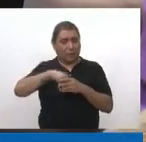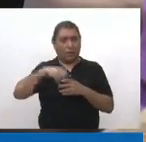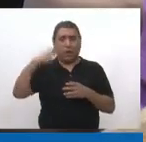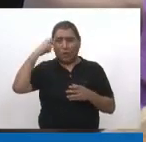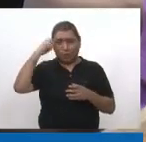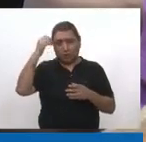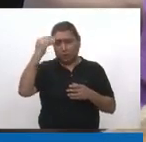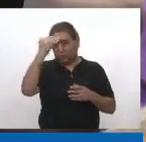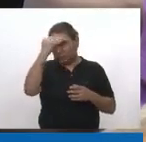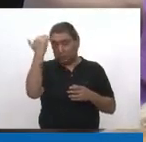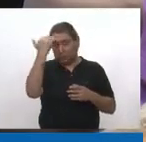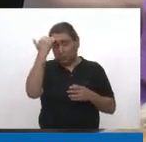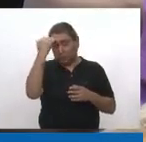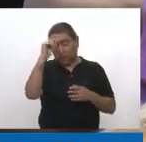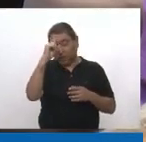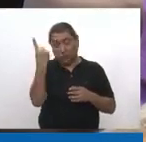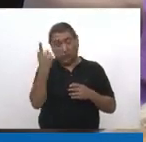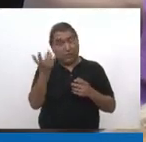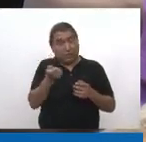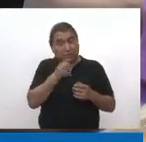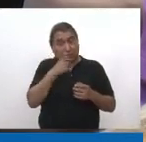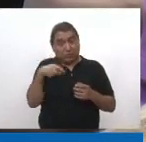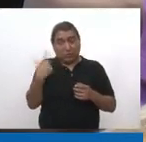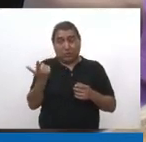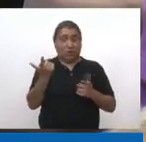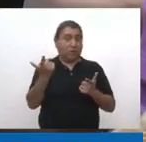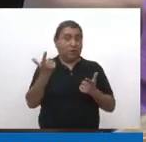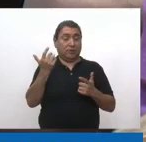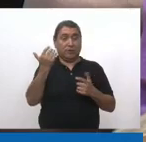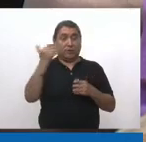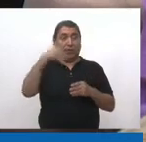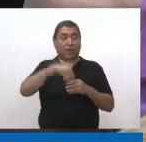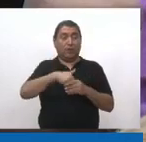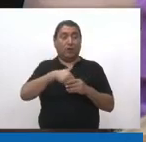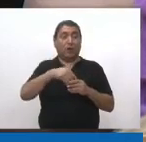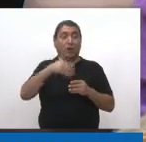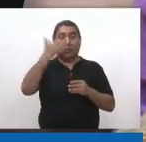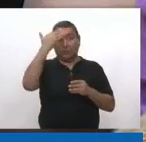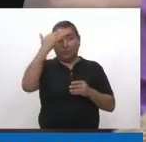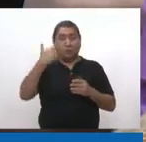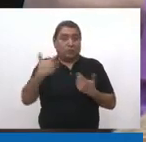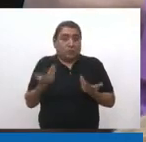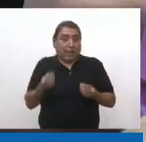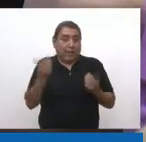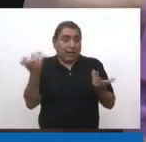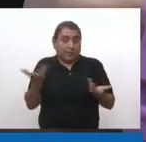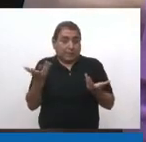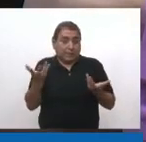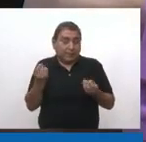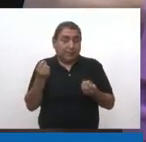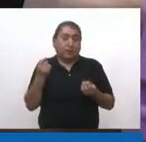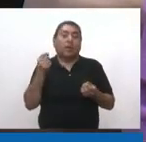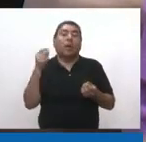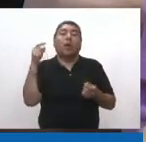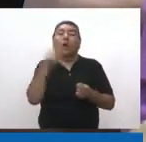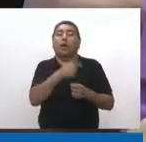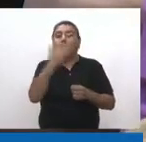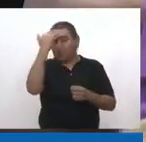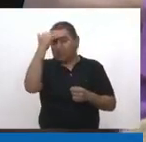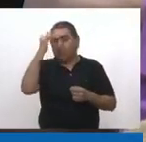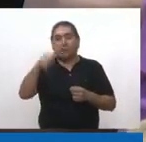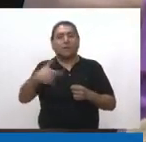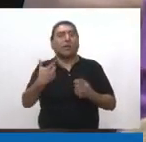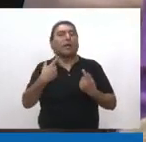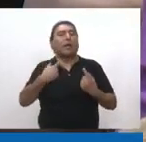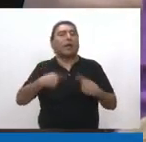Constitución. Estamos locos, si no es constitucional, algo está en la Constitución, no sé qué es. Lo que es inconstitucional es la